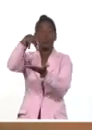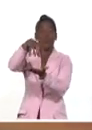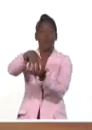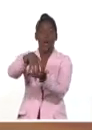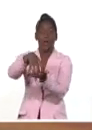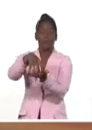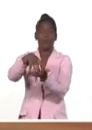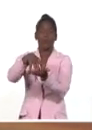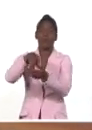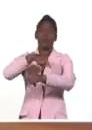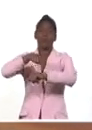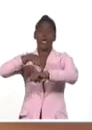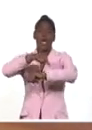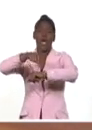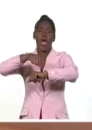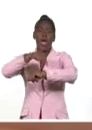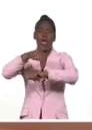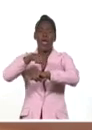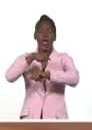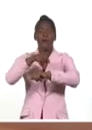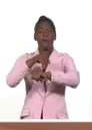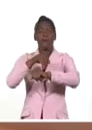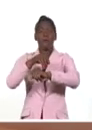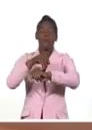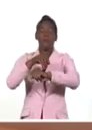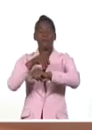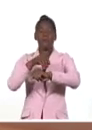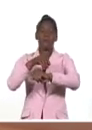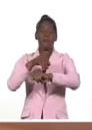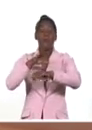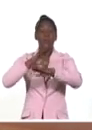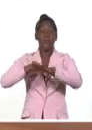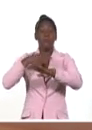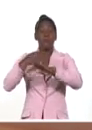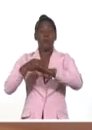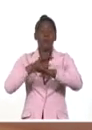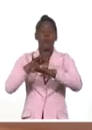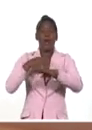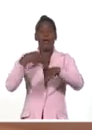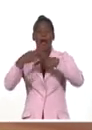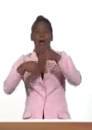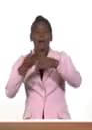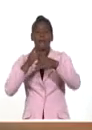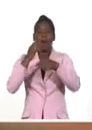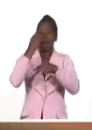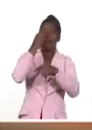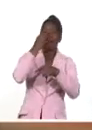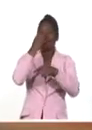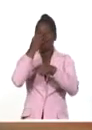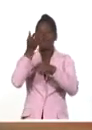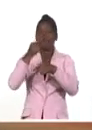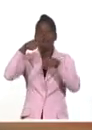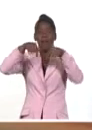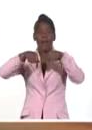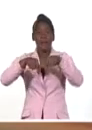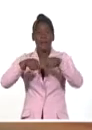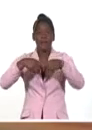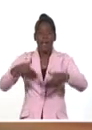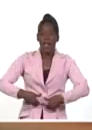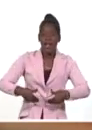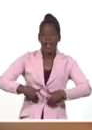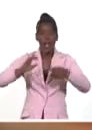Circo Areíto llevaba un tiempo haciendo solamente números de piso desde el retiro de Feli, la onda aérea. Hubo una etapa, unos